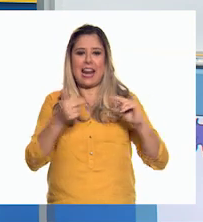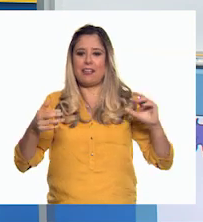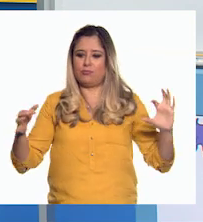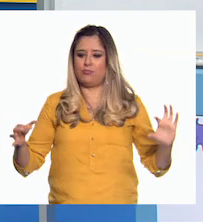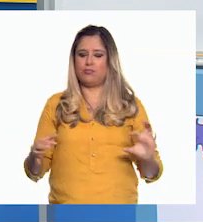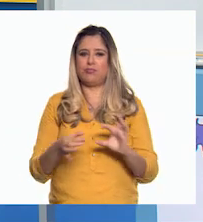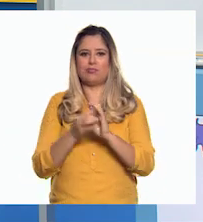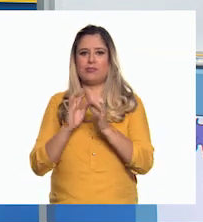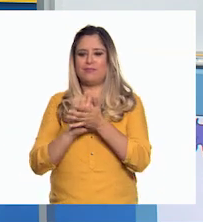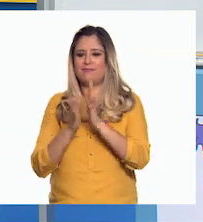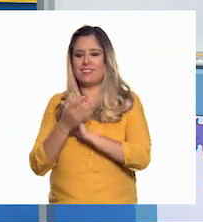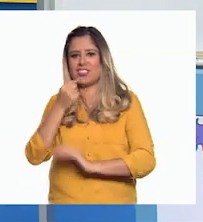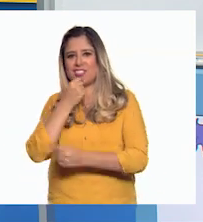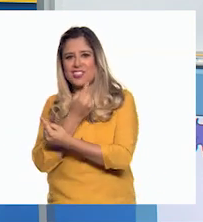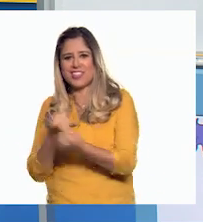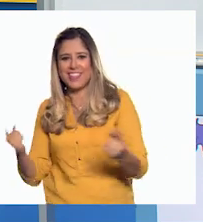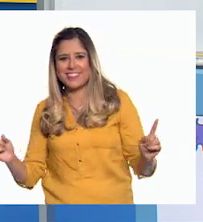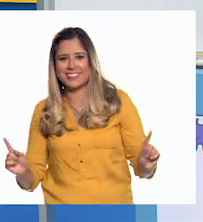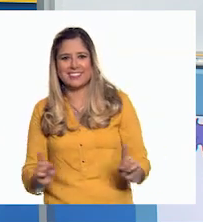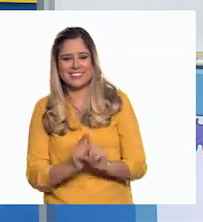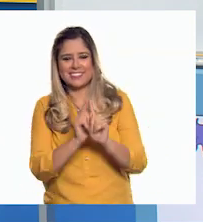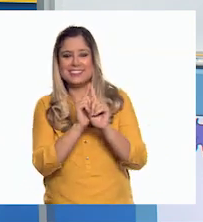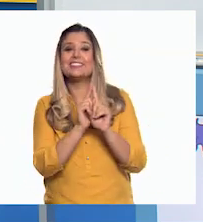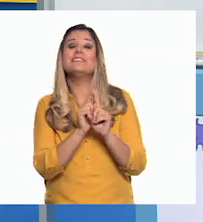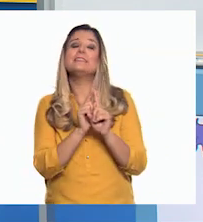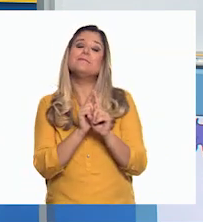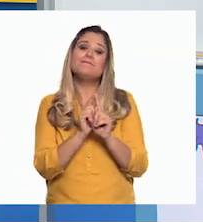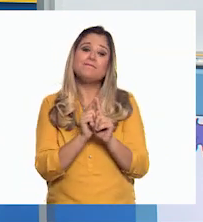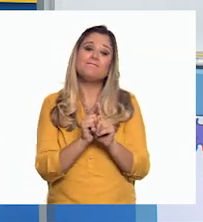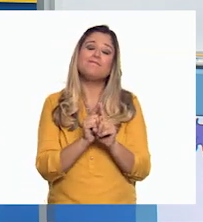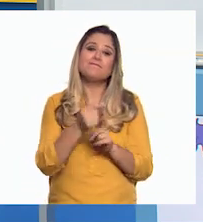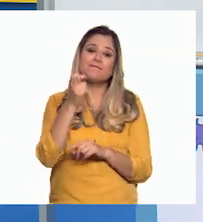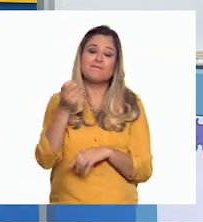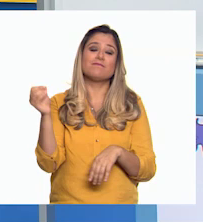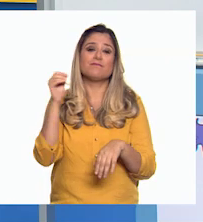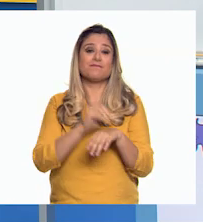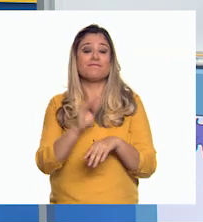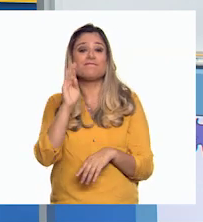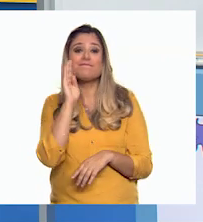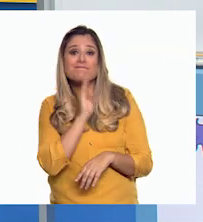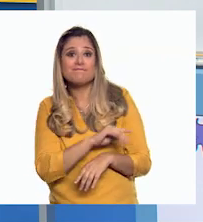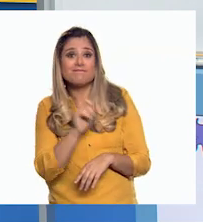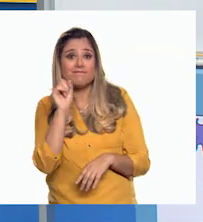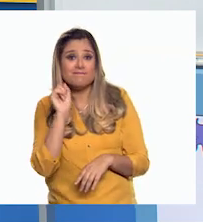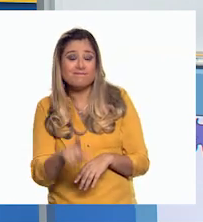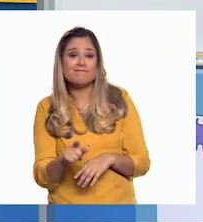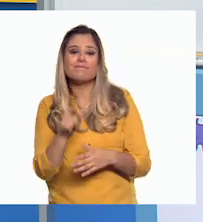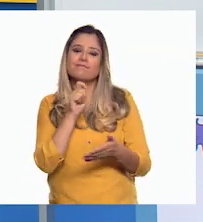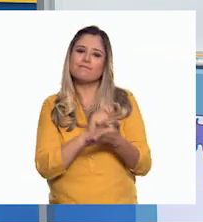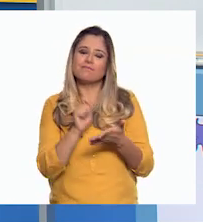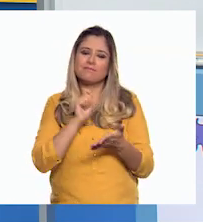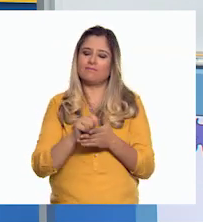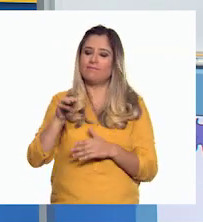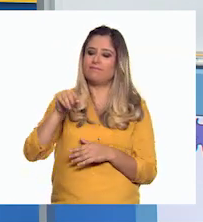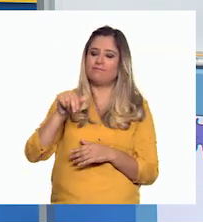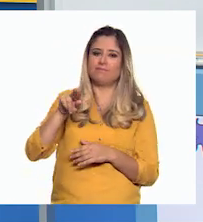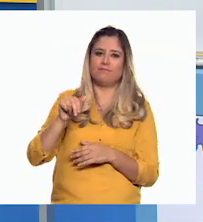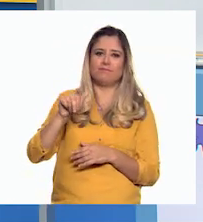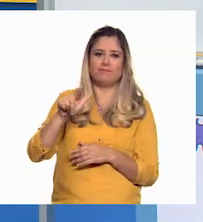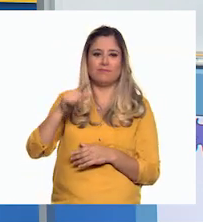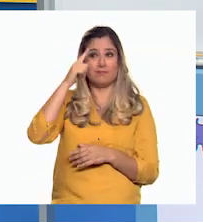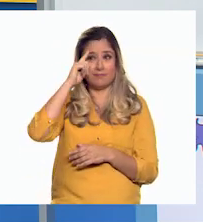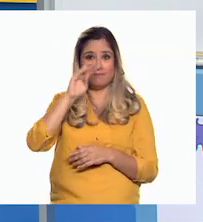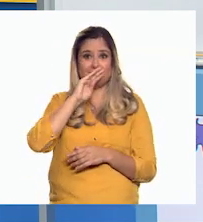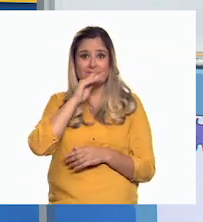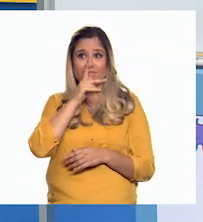lectores, que son niñas y niños, incluso los que se portan mal, escribiendo un manual que parece que es para